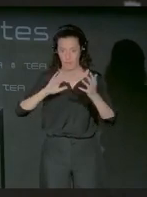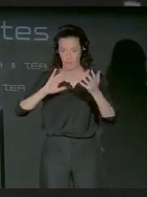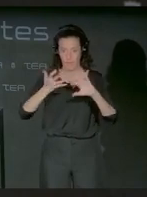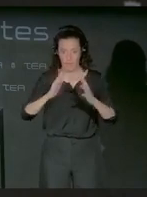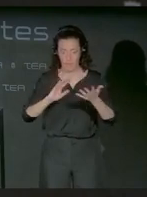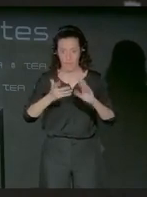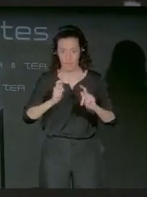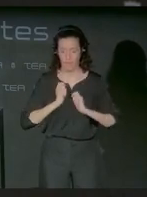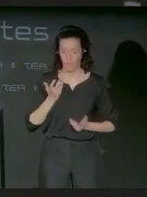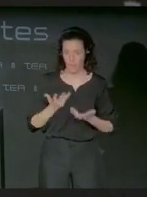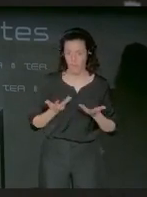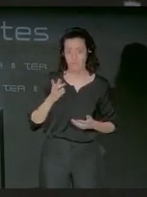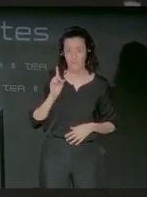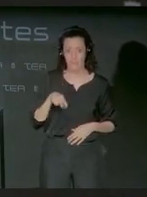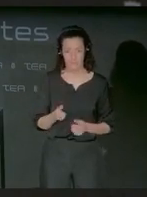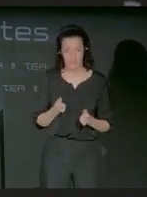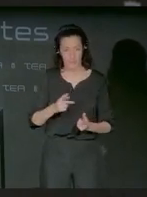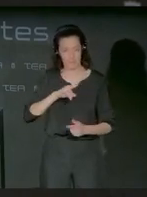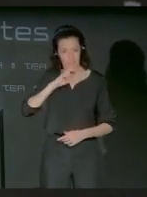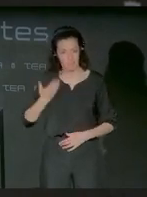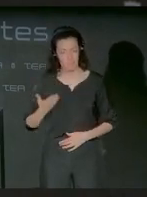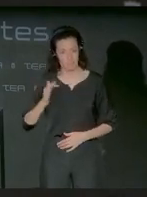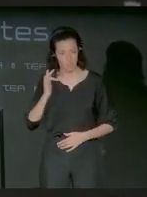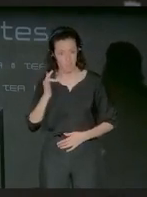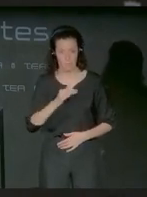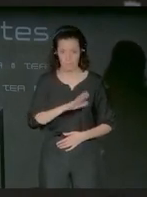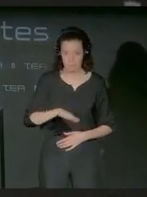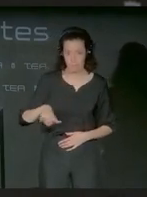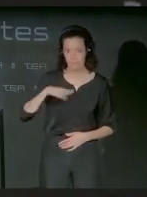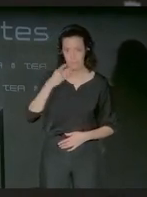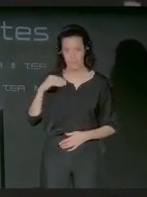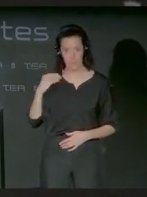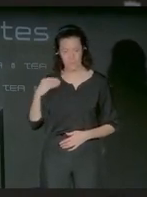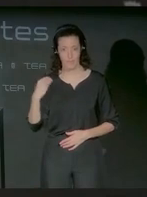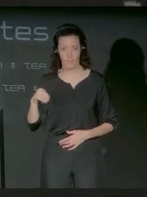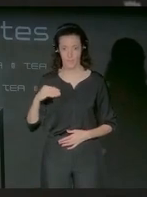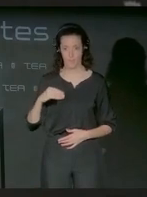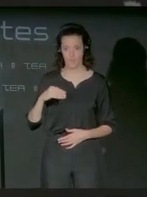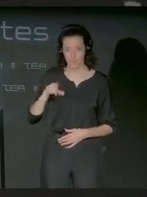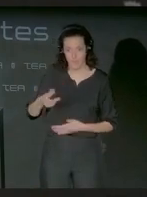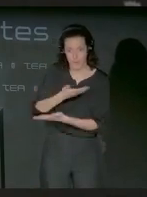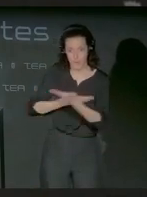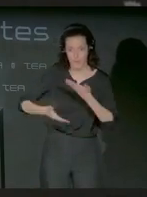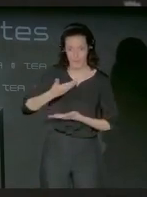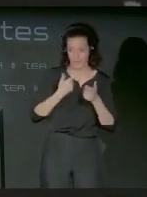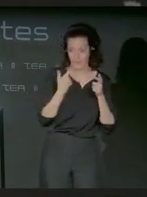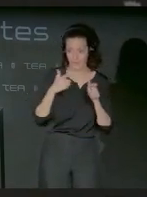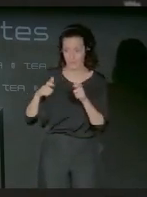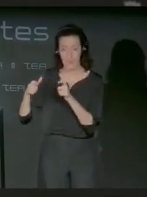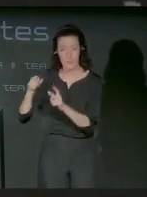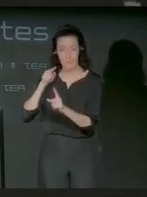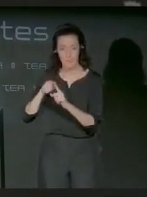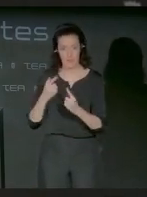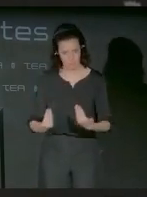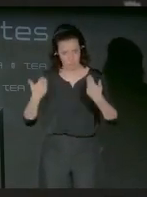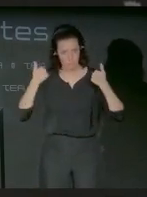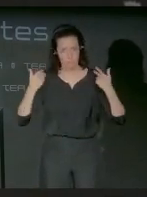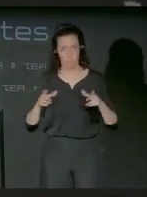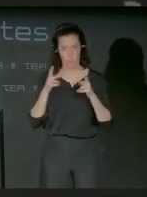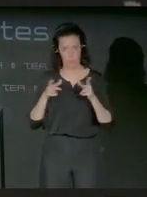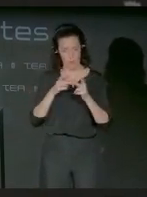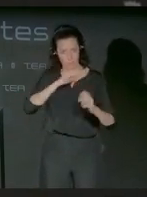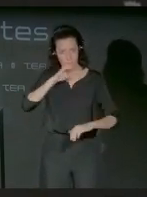positivos para la infancia en la adolescencia la colaboración transectorial para garantizar entre todos la responsabilidad social del sector en